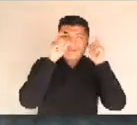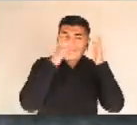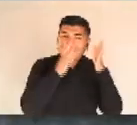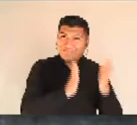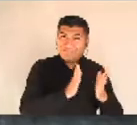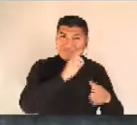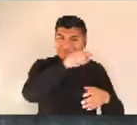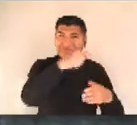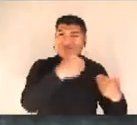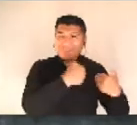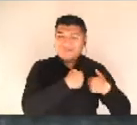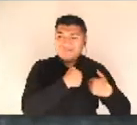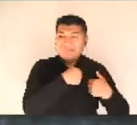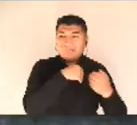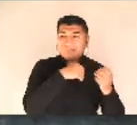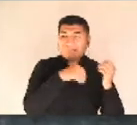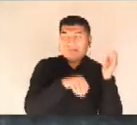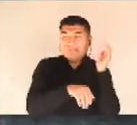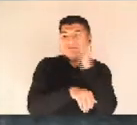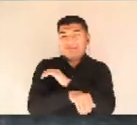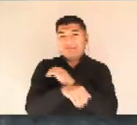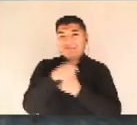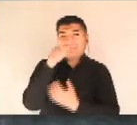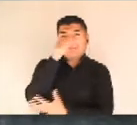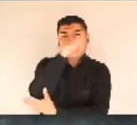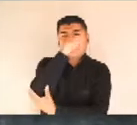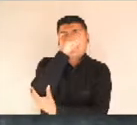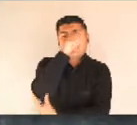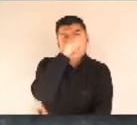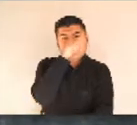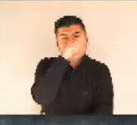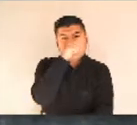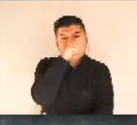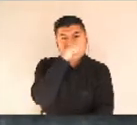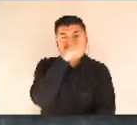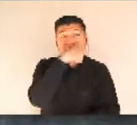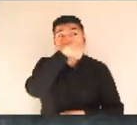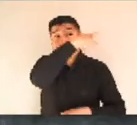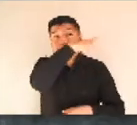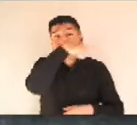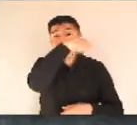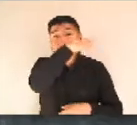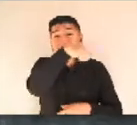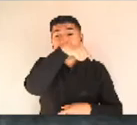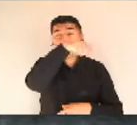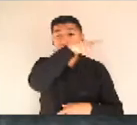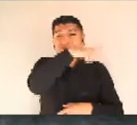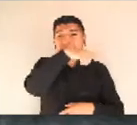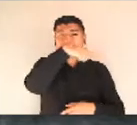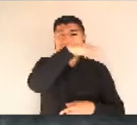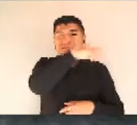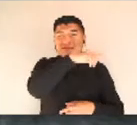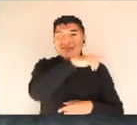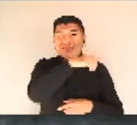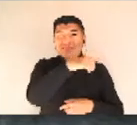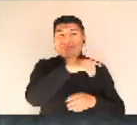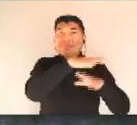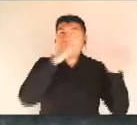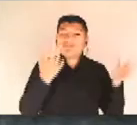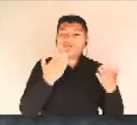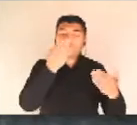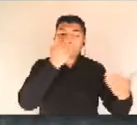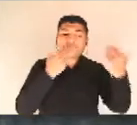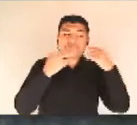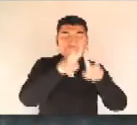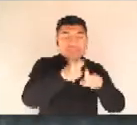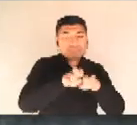aprovechan de los pobres ellos para sanz en grandes banquetes en